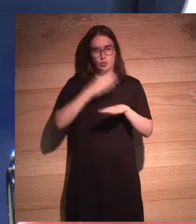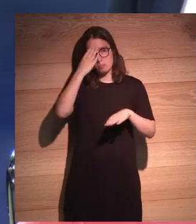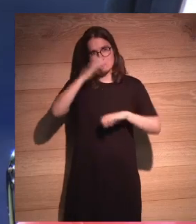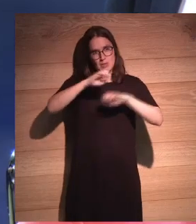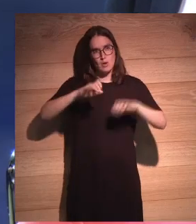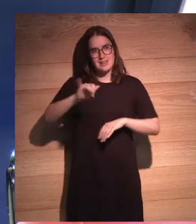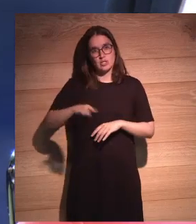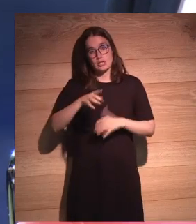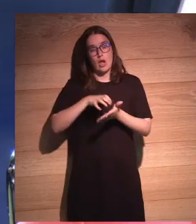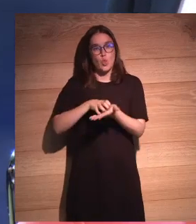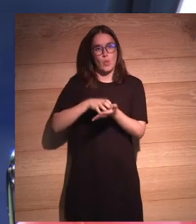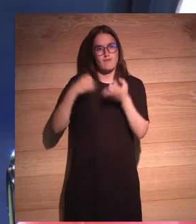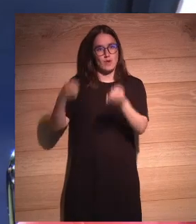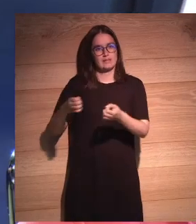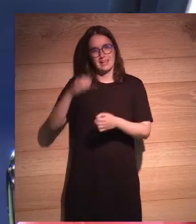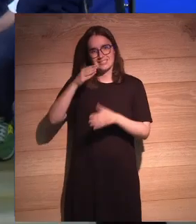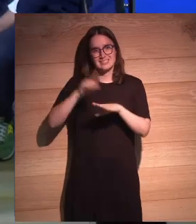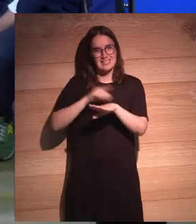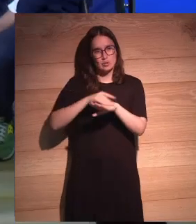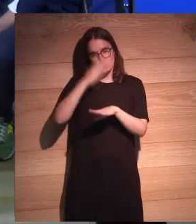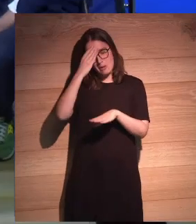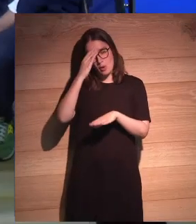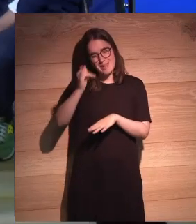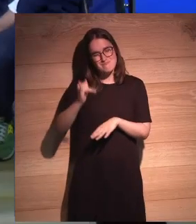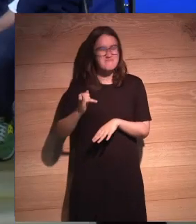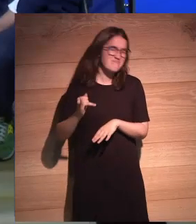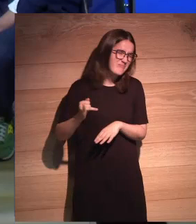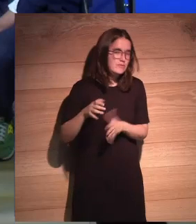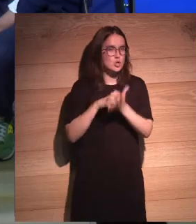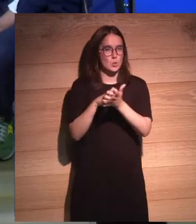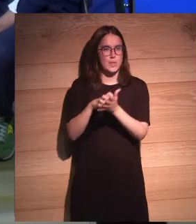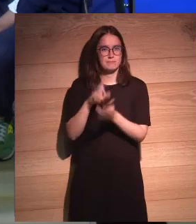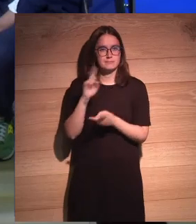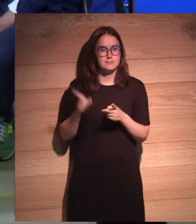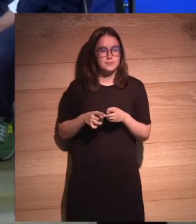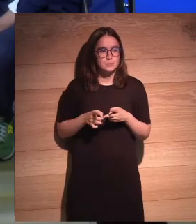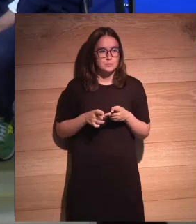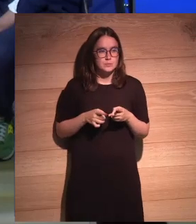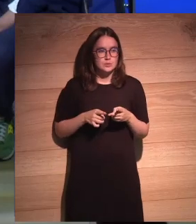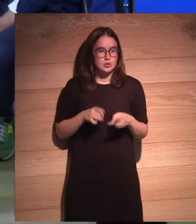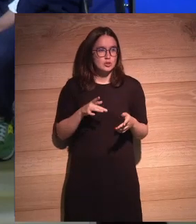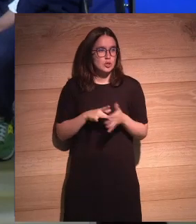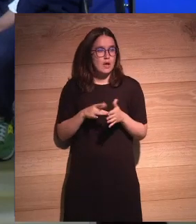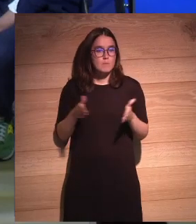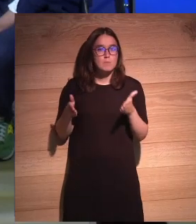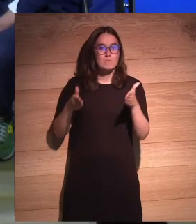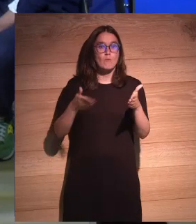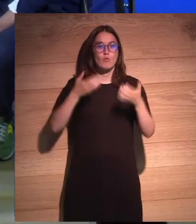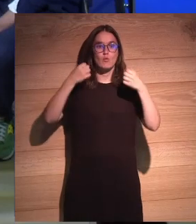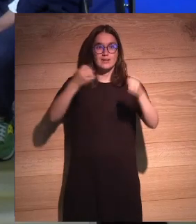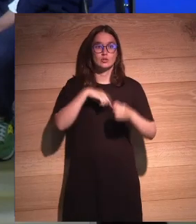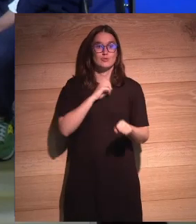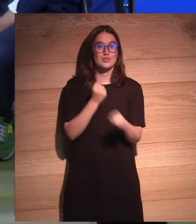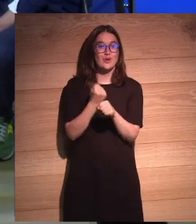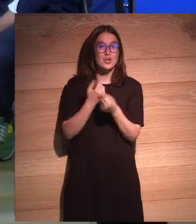yo ahí tengo muchas más dudas de que existan datos maduros. En segundo lugar, hay una orientación muy fuerte. Nosotros hemos